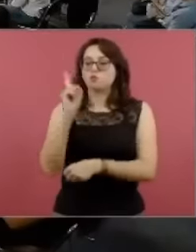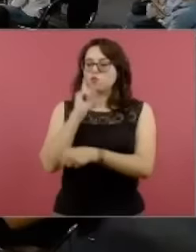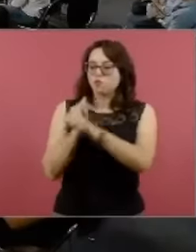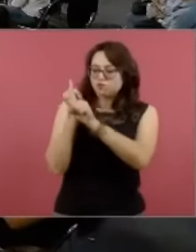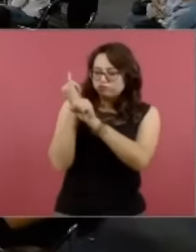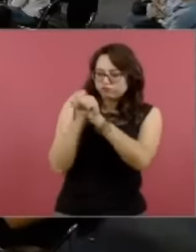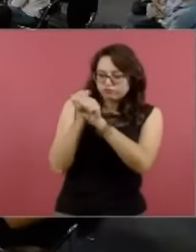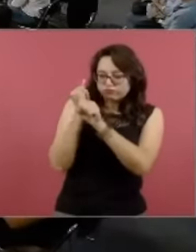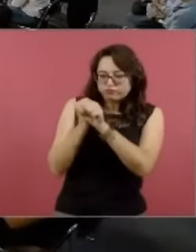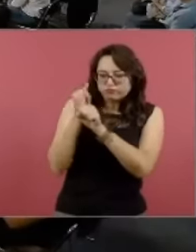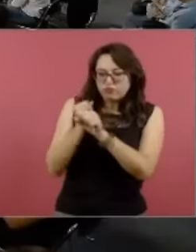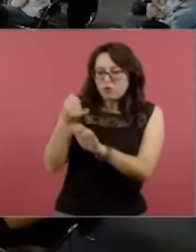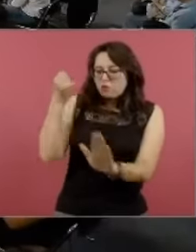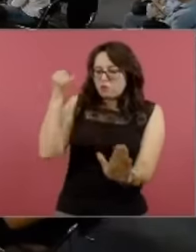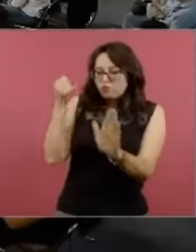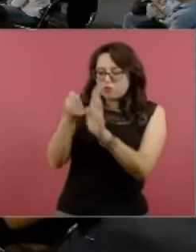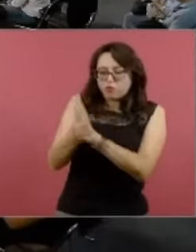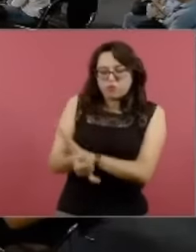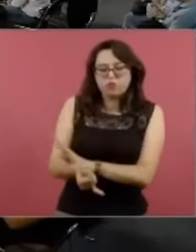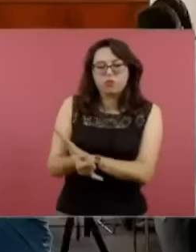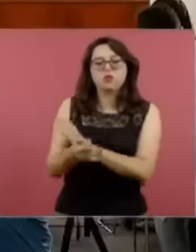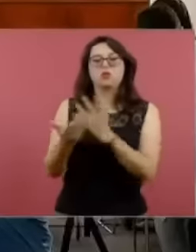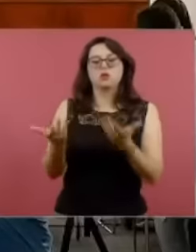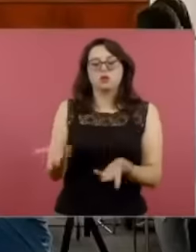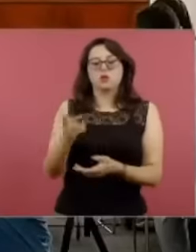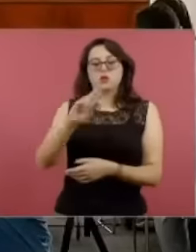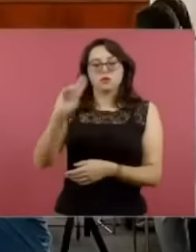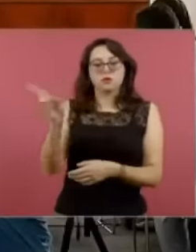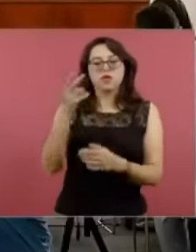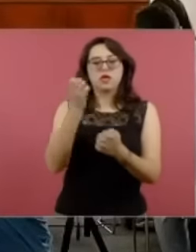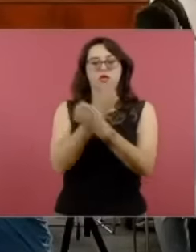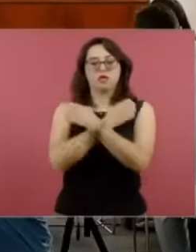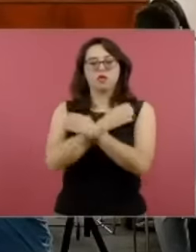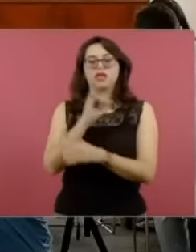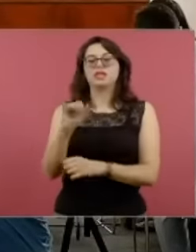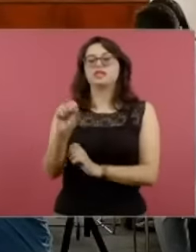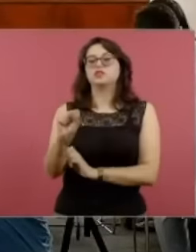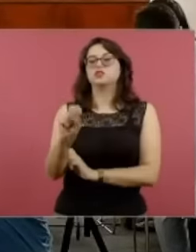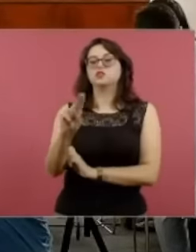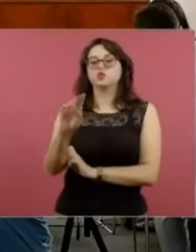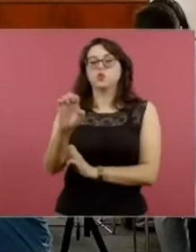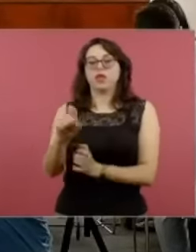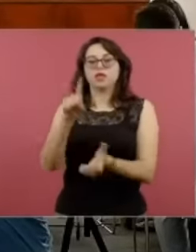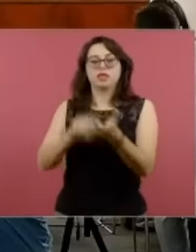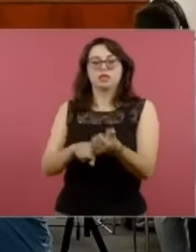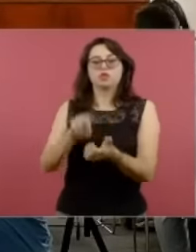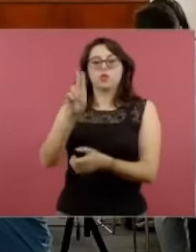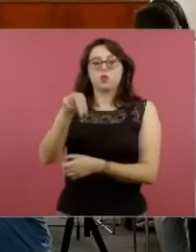Leticia Ramírez quien en cumplimiento al ordenamiento presidencial está